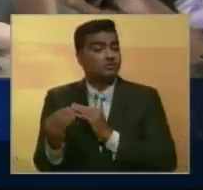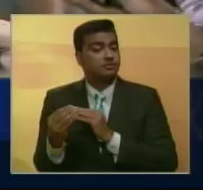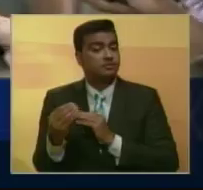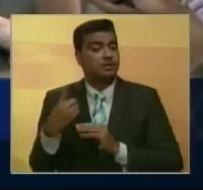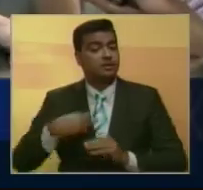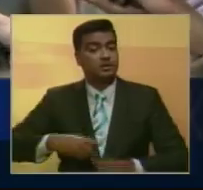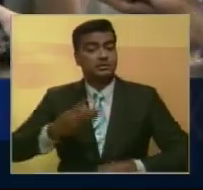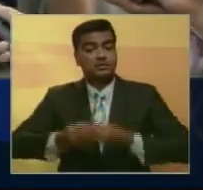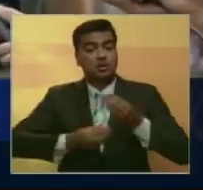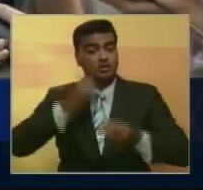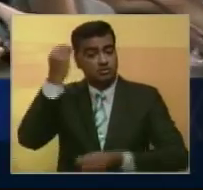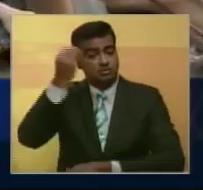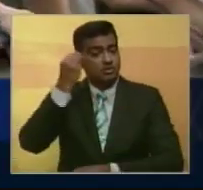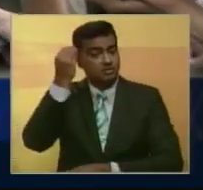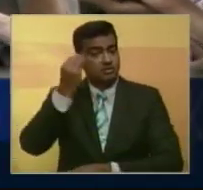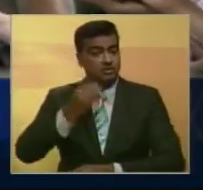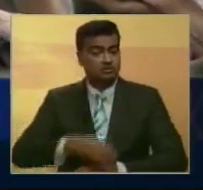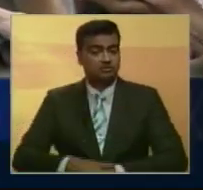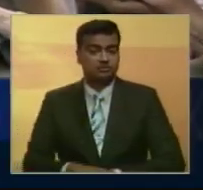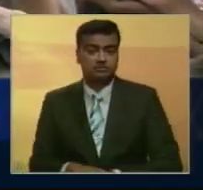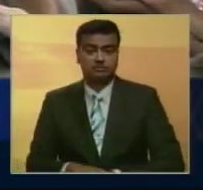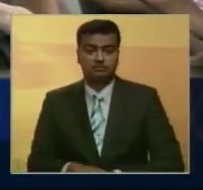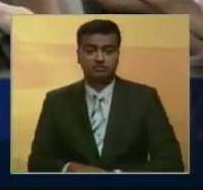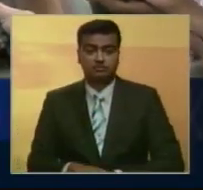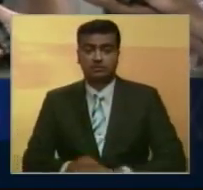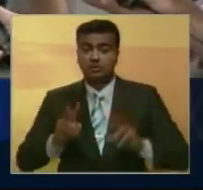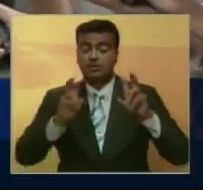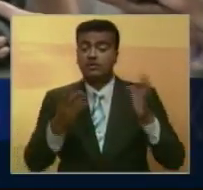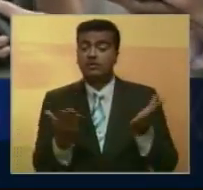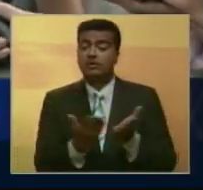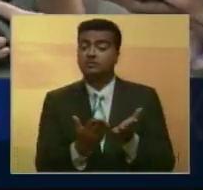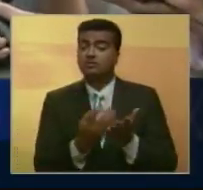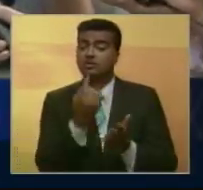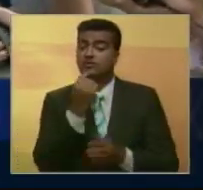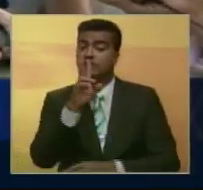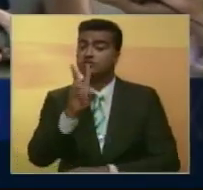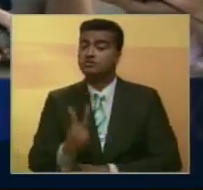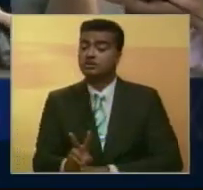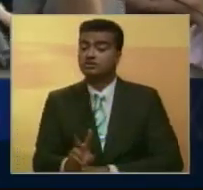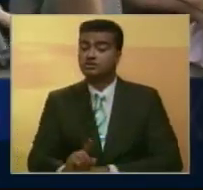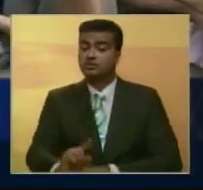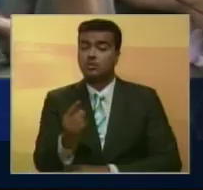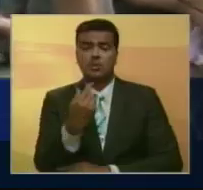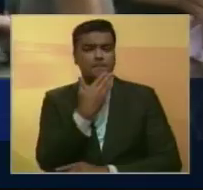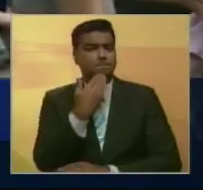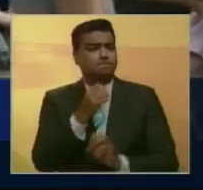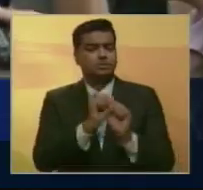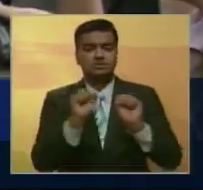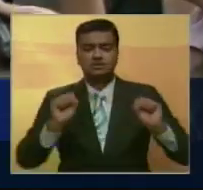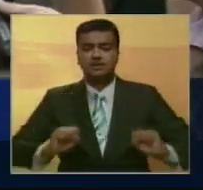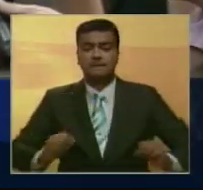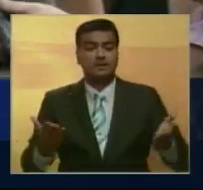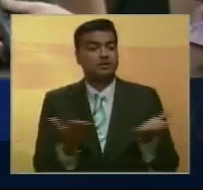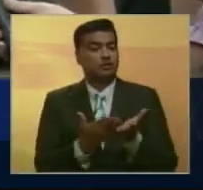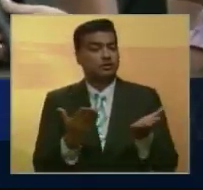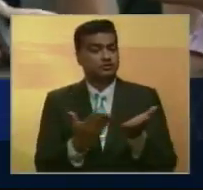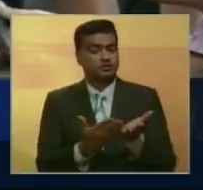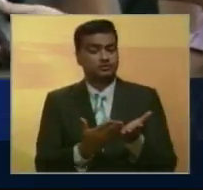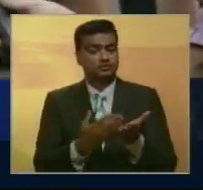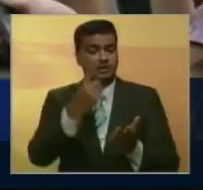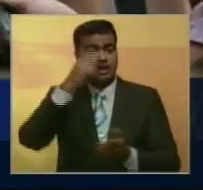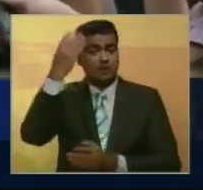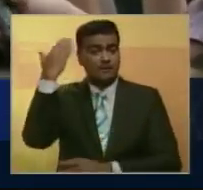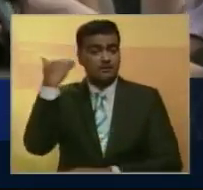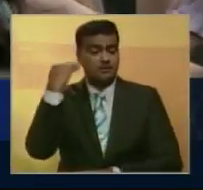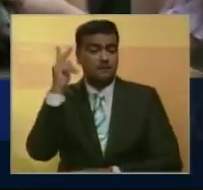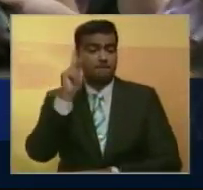con conciencia. El titular de Educación destacó que Venezuela tiene uno de los mejores sistemas del continente y que el año pasado